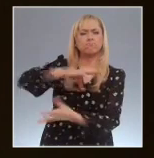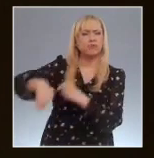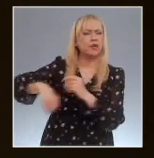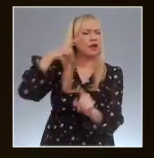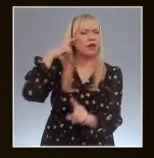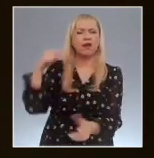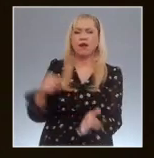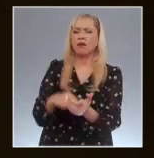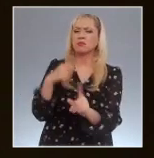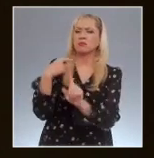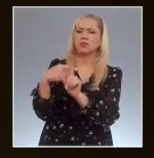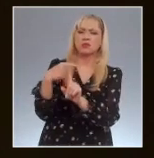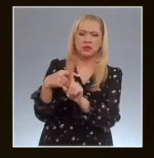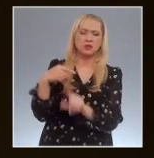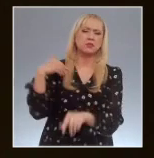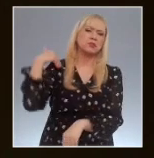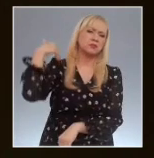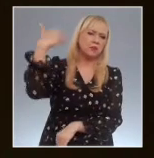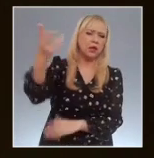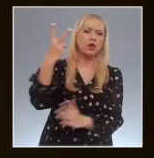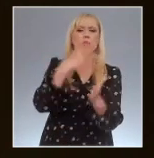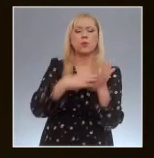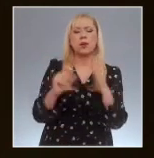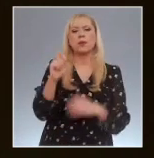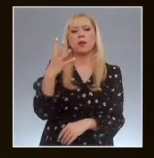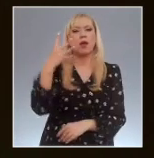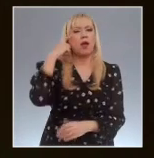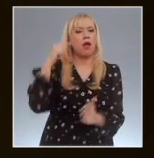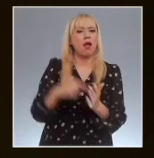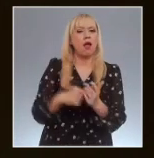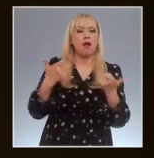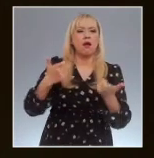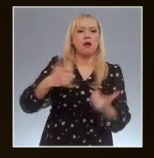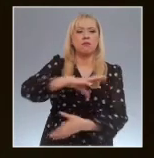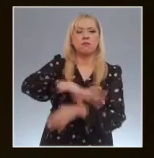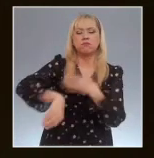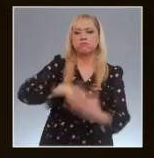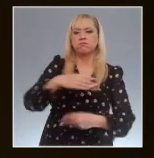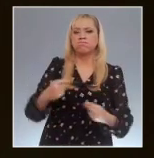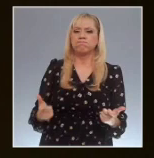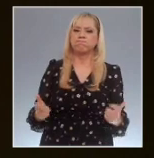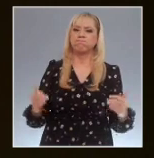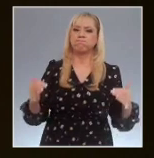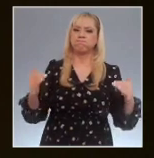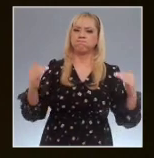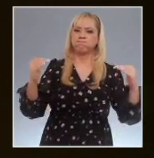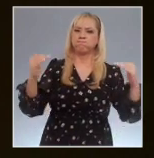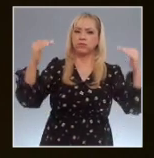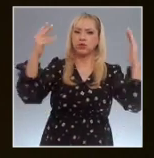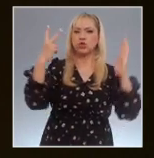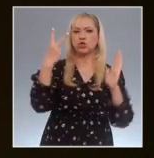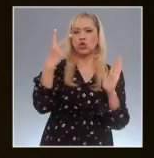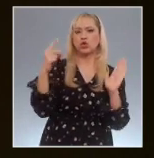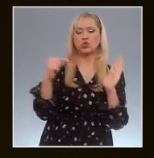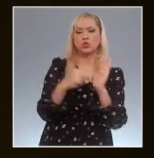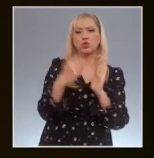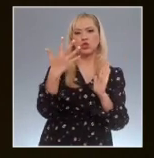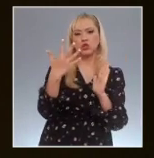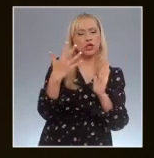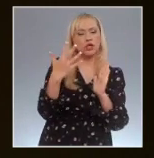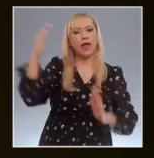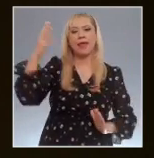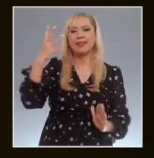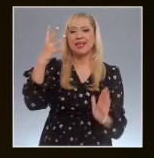Para 2024 estimamos que la economía mexicana crezca en un rango de 2.5 a